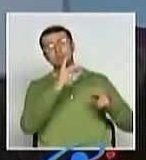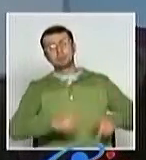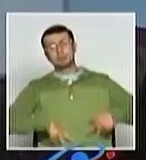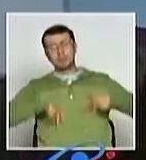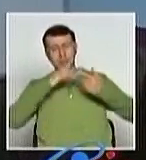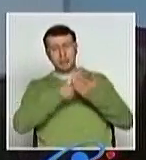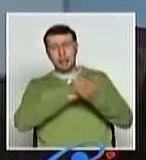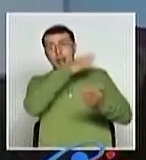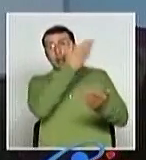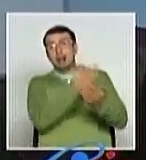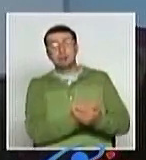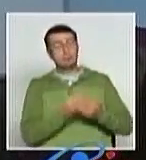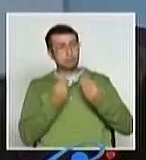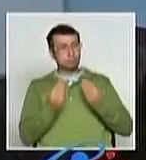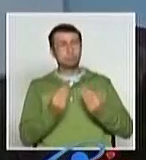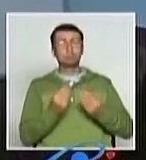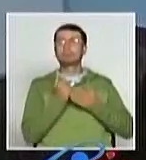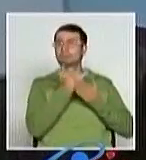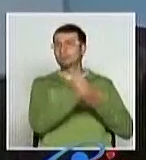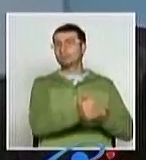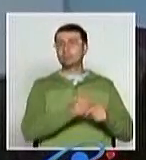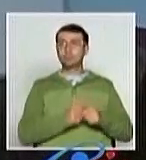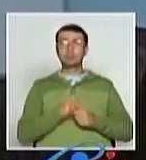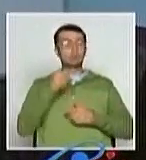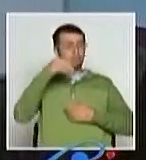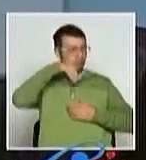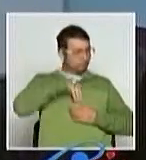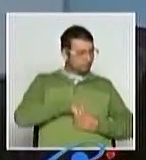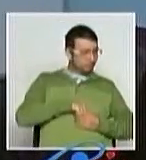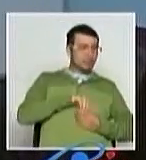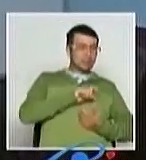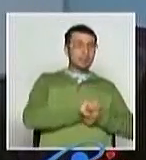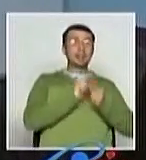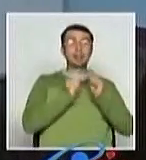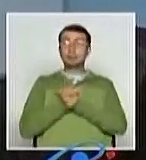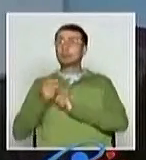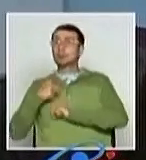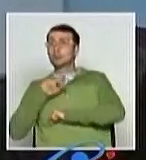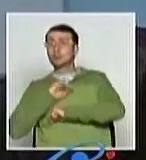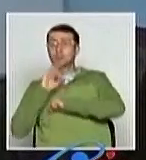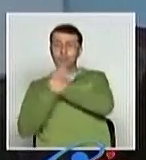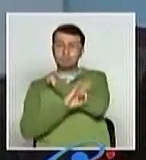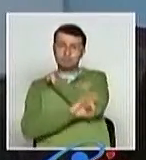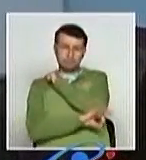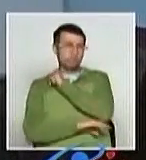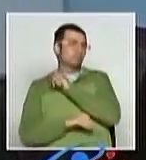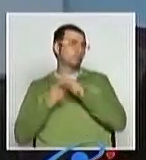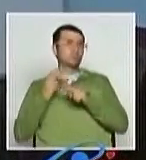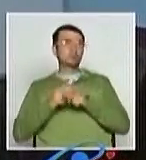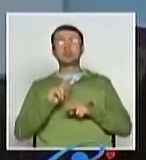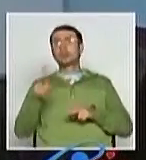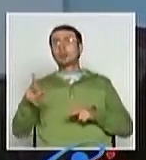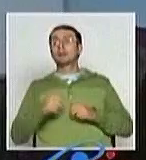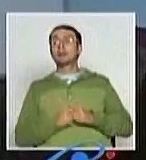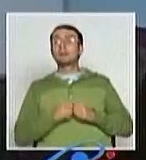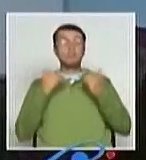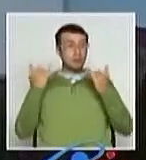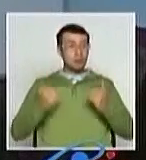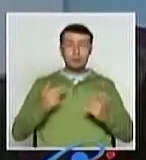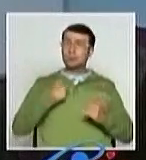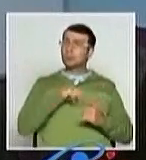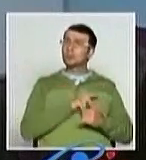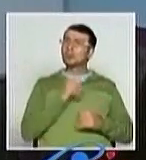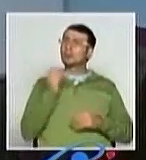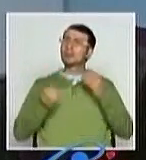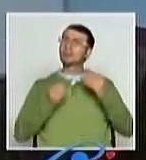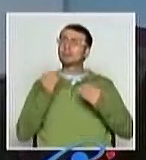cambie mucho desde adentro lo que Nosotros llamamos los psicólogos el insai por tal motivo el día de hoy vamos a ver más de